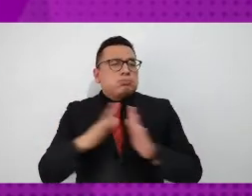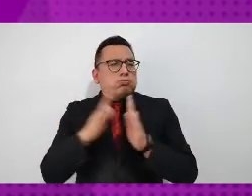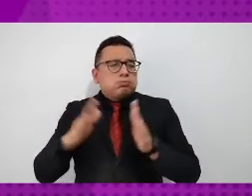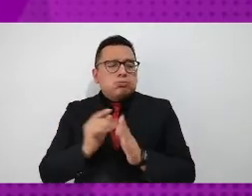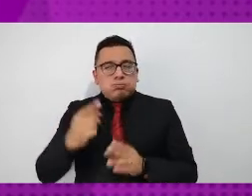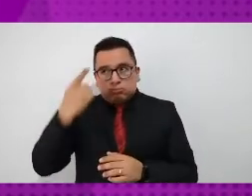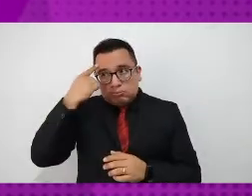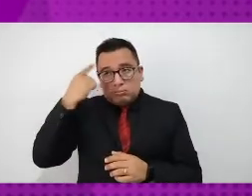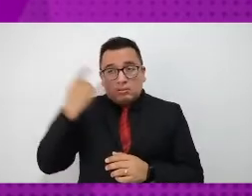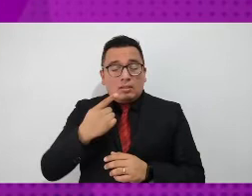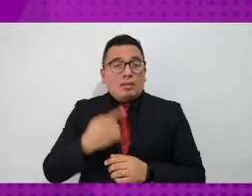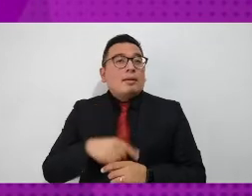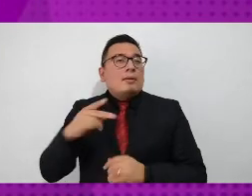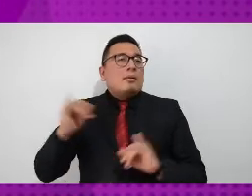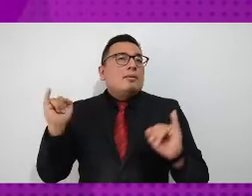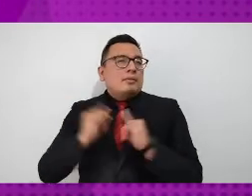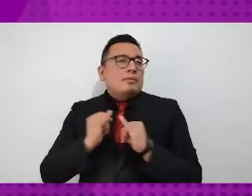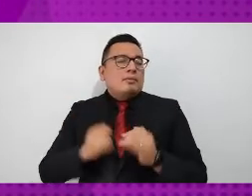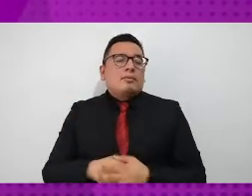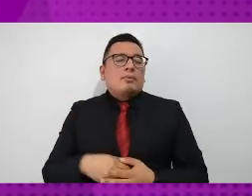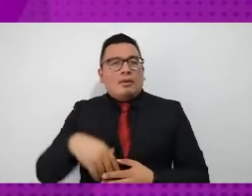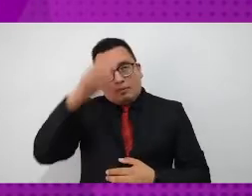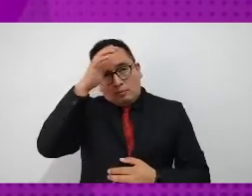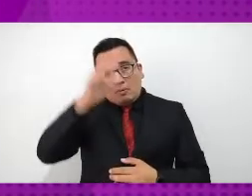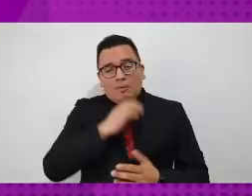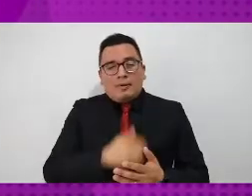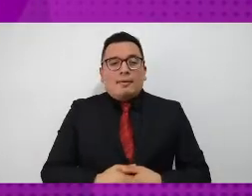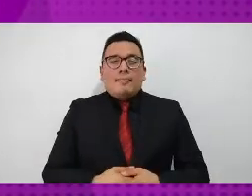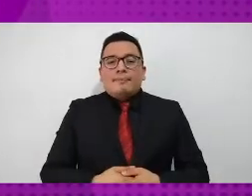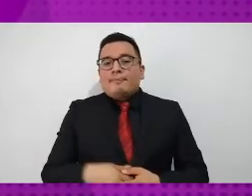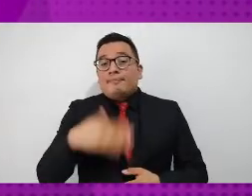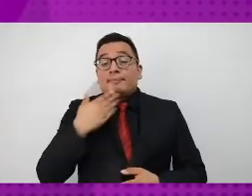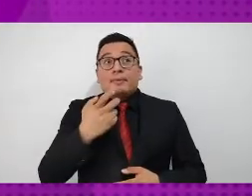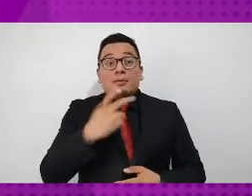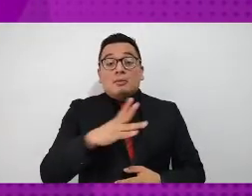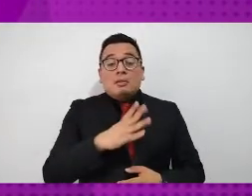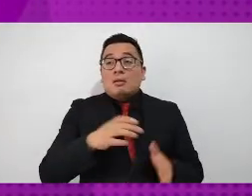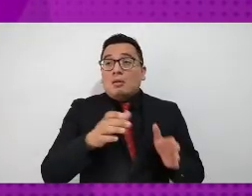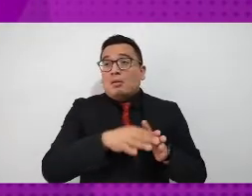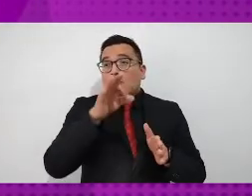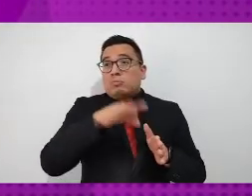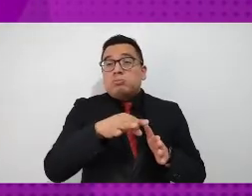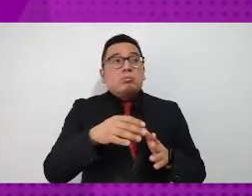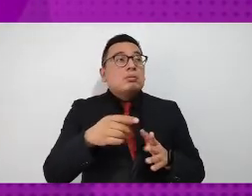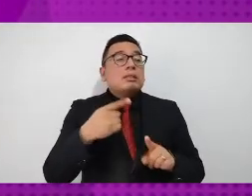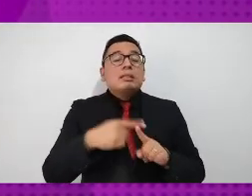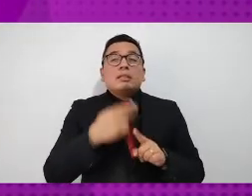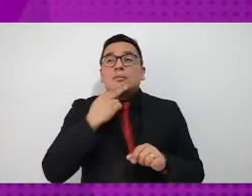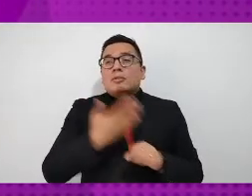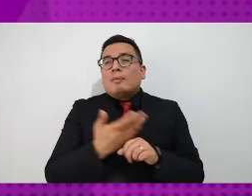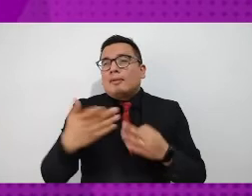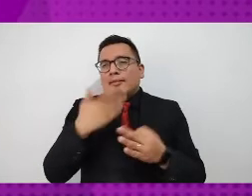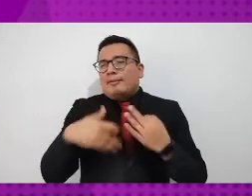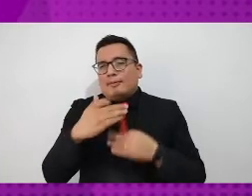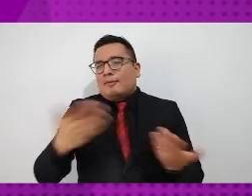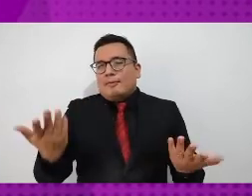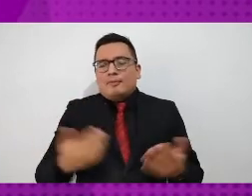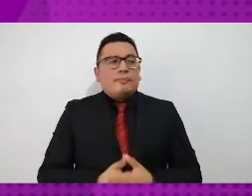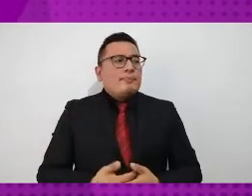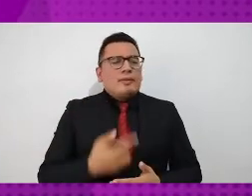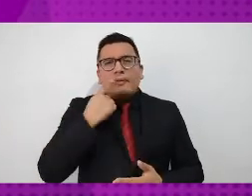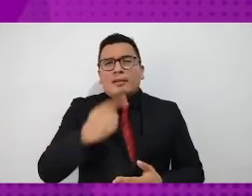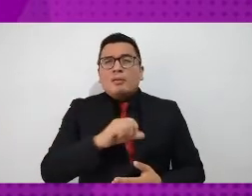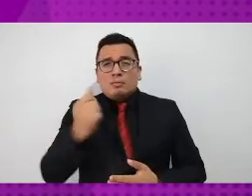dentro del instituto electoral de coahuila así es efectivamente las elecciones las hacemos todos y todas otro